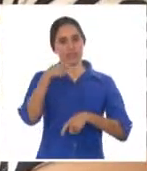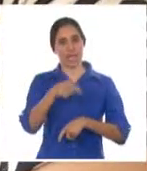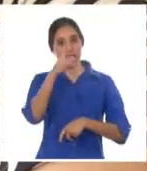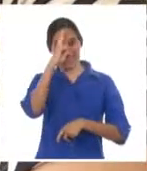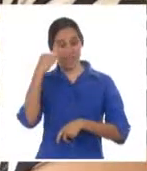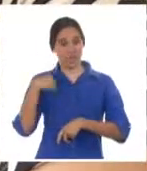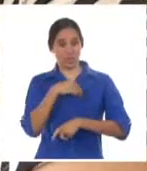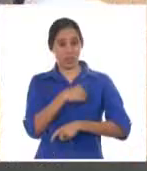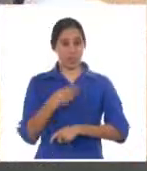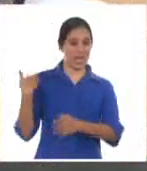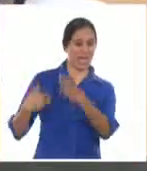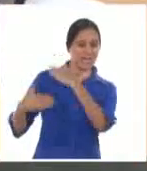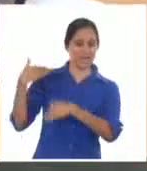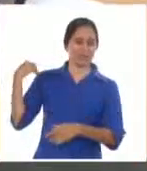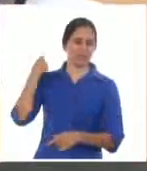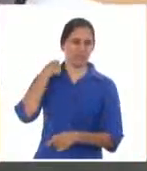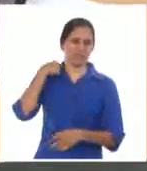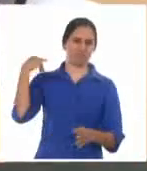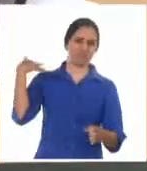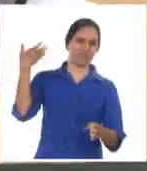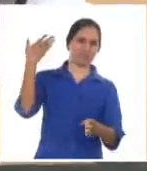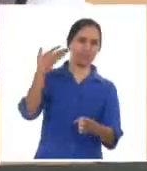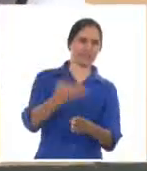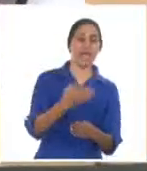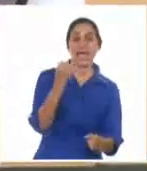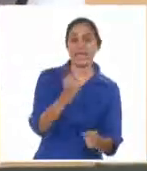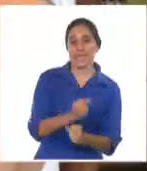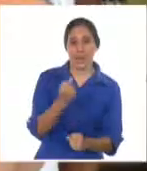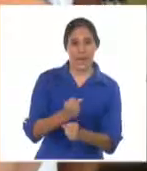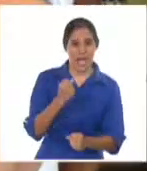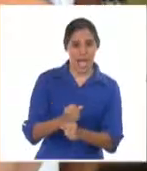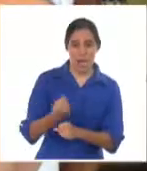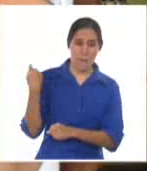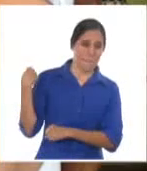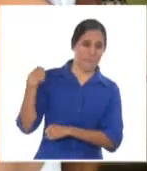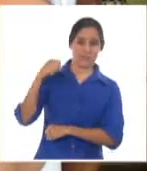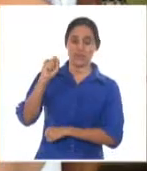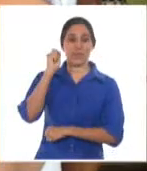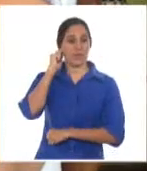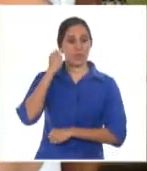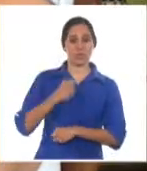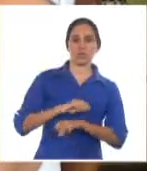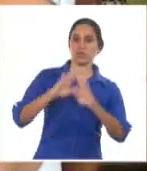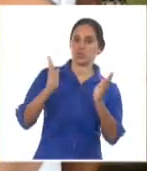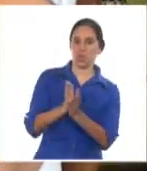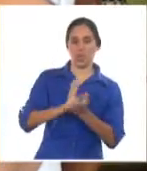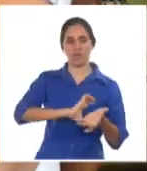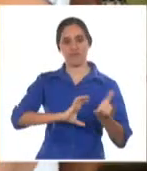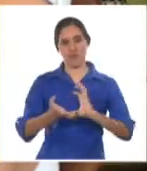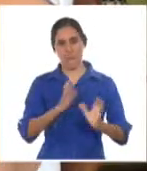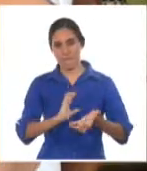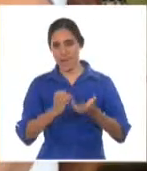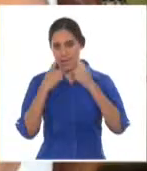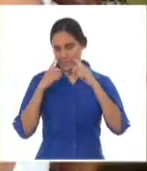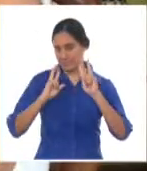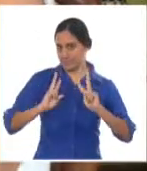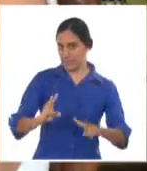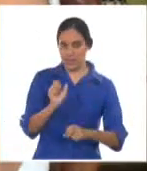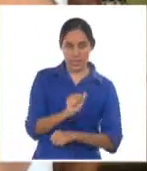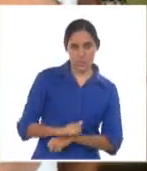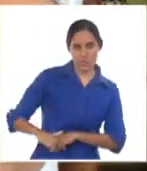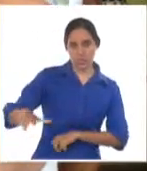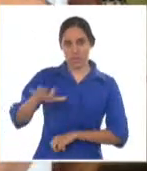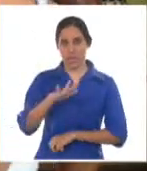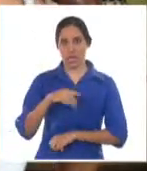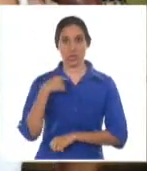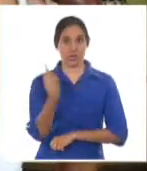ha trabajado por la eliminación de la violencia en todos los ámbitos de la sociedad cubana. No podemos